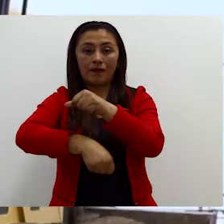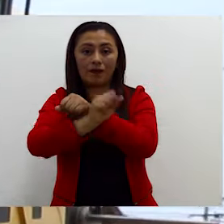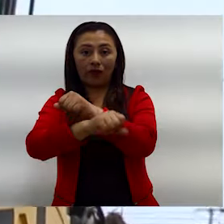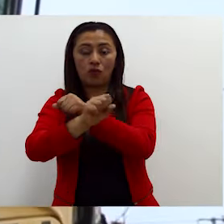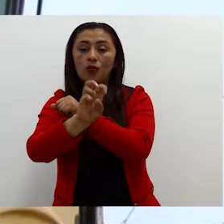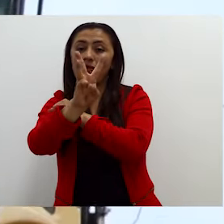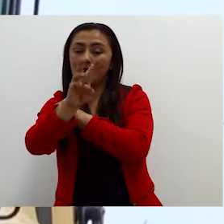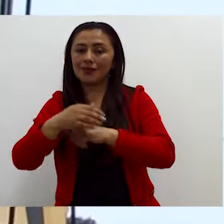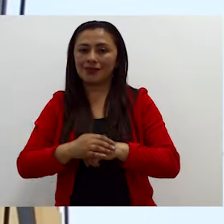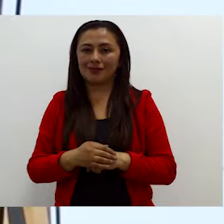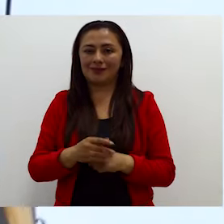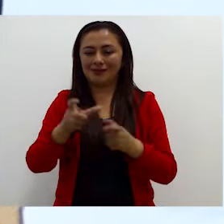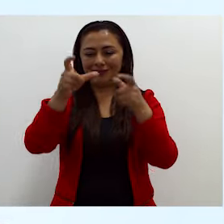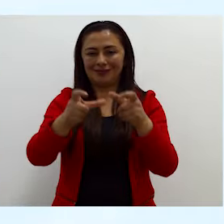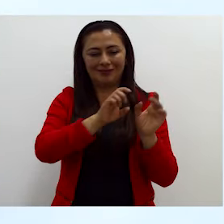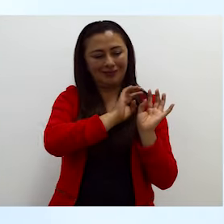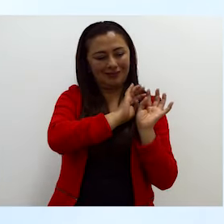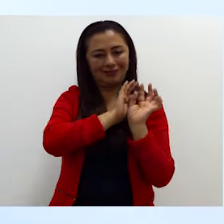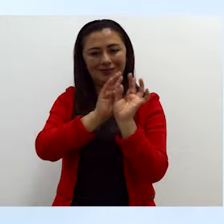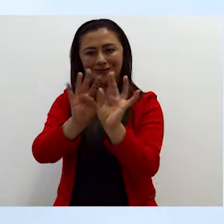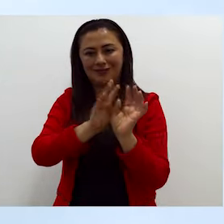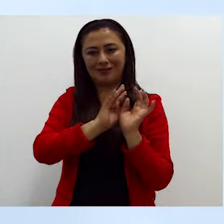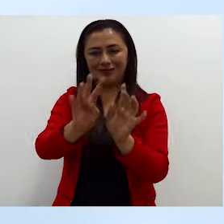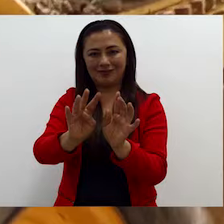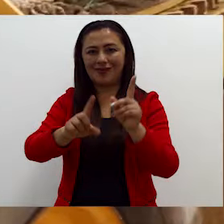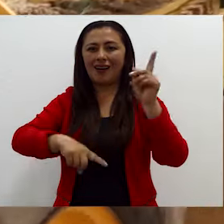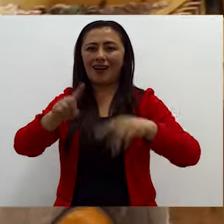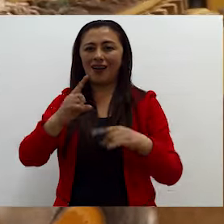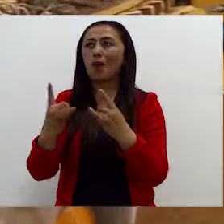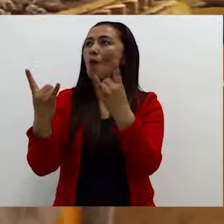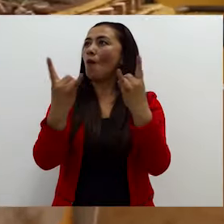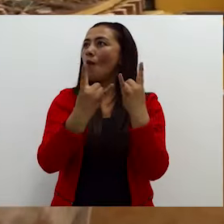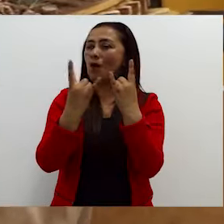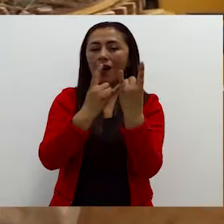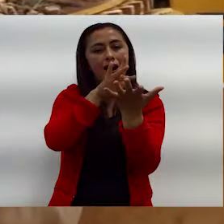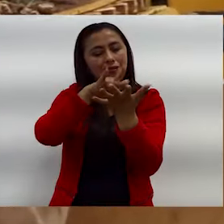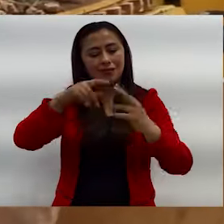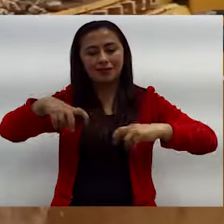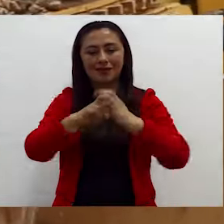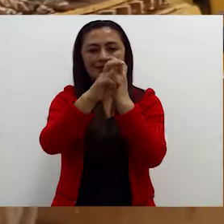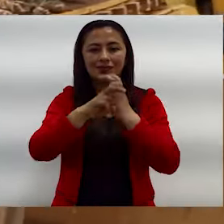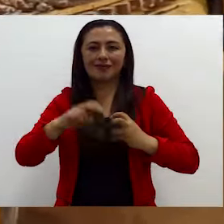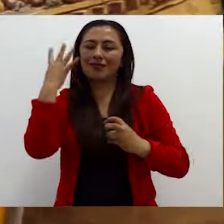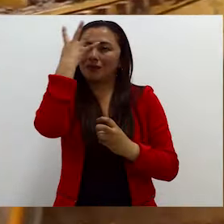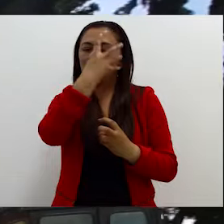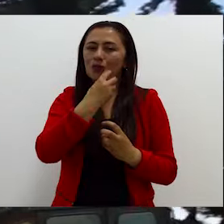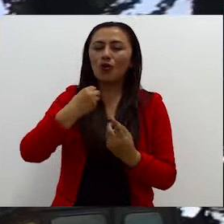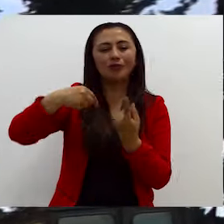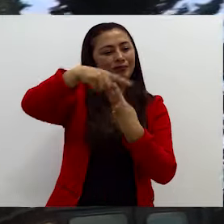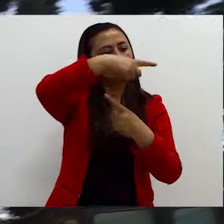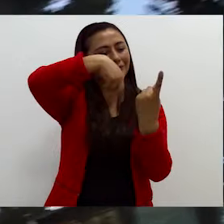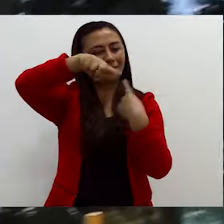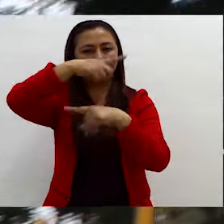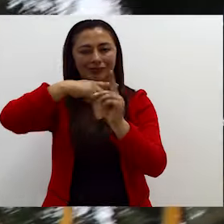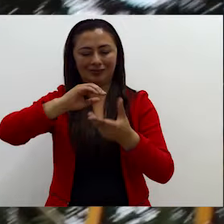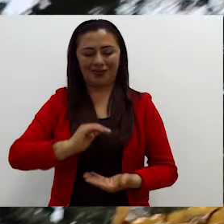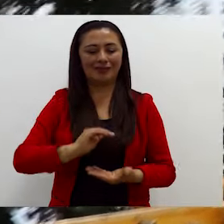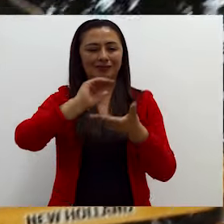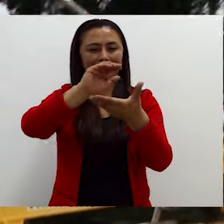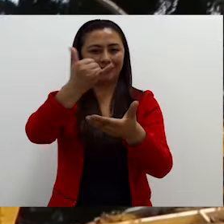obras beneficiarán a miles de personas que podrán disfrutar su tiempo libre cuando el complejo deportivo y recreativo sea entregado